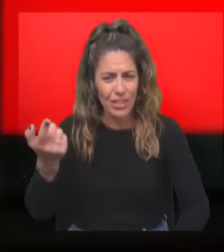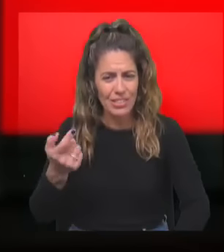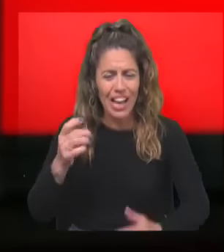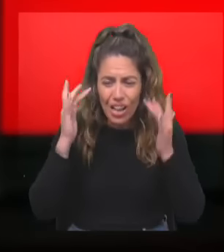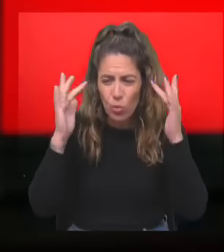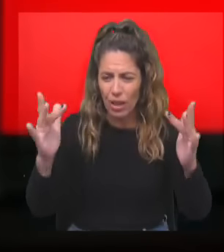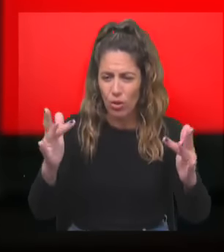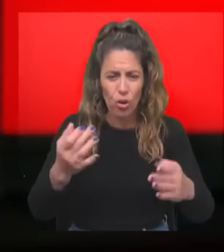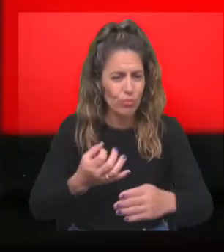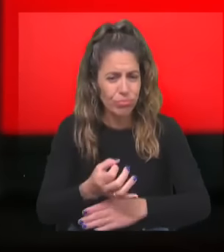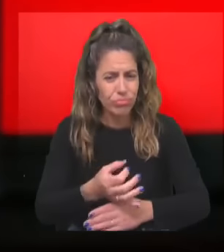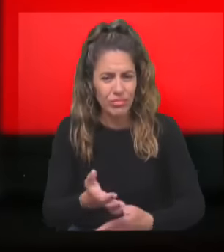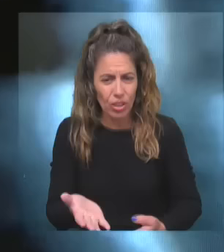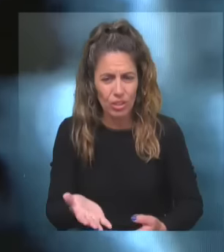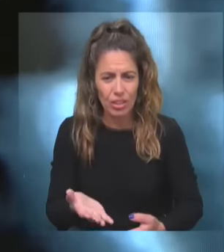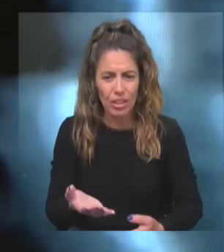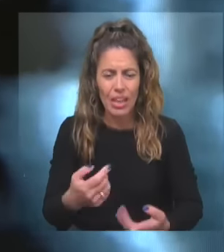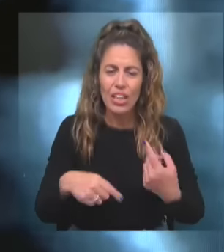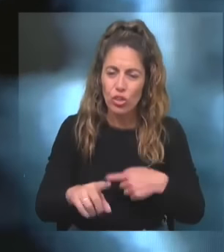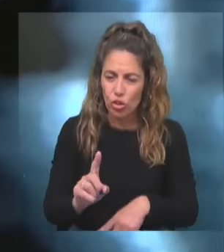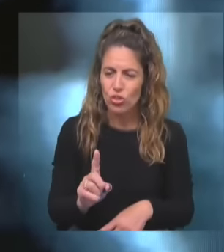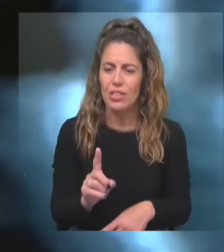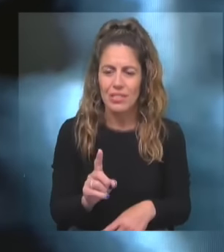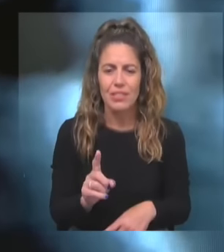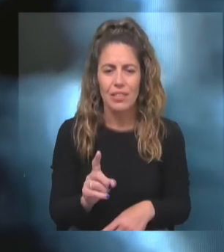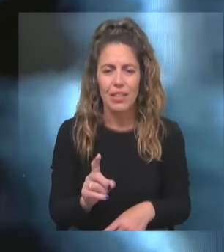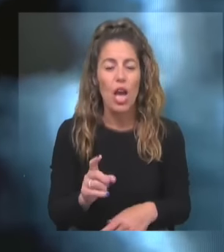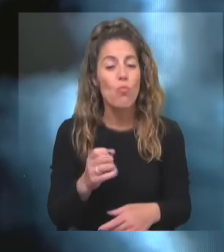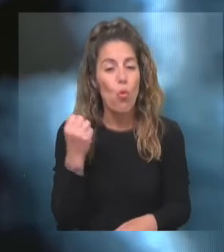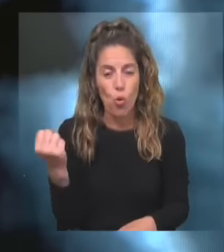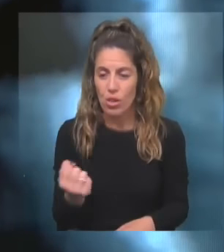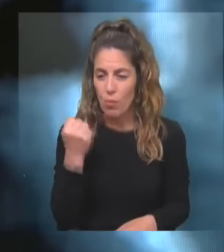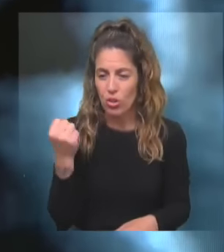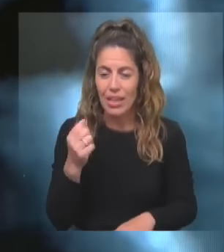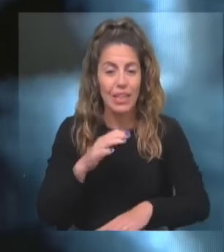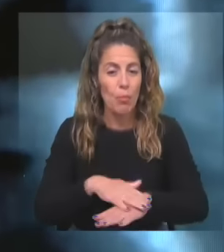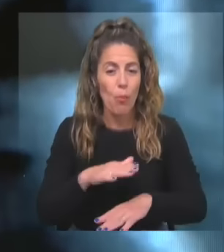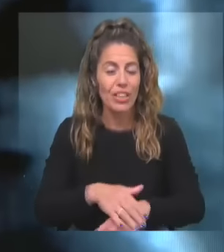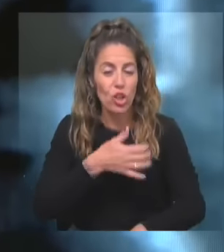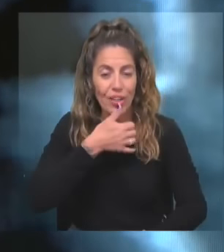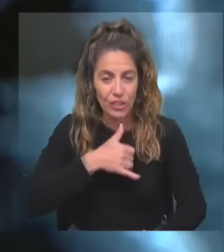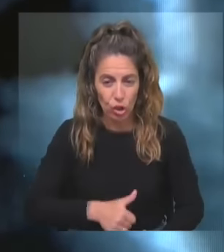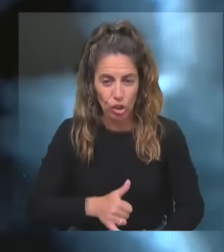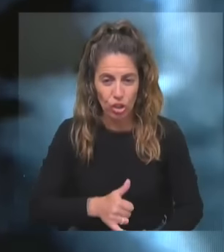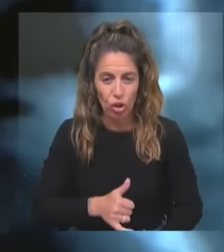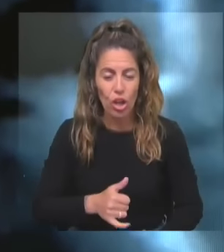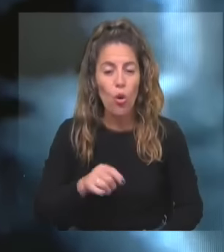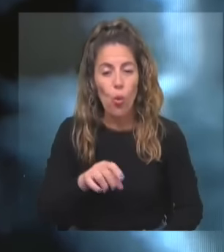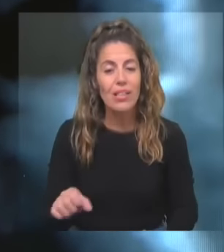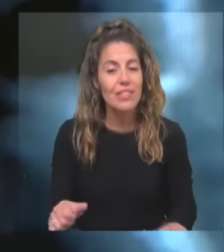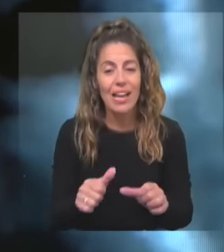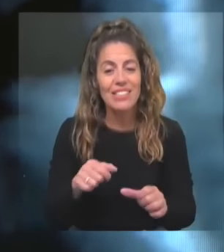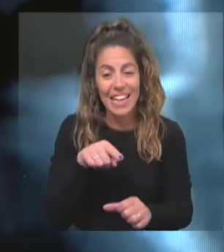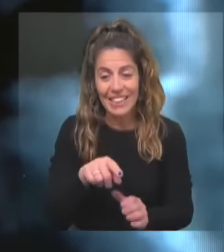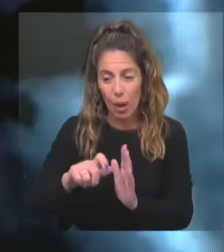Educador. Entonces, me parece que es muy importante el momento histórico en el cual se produce esta